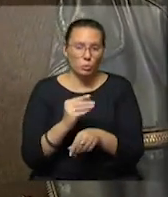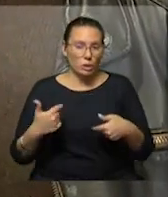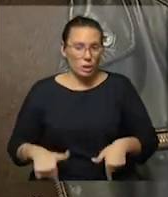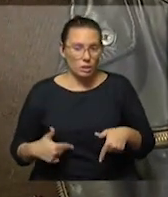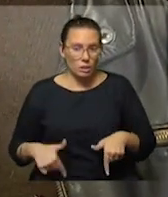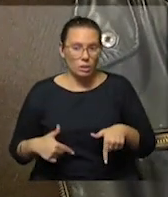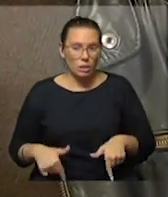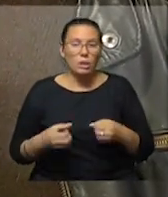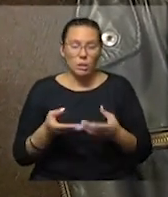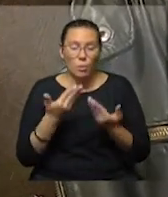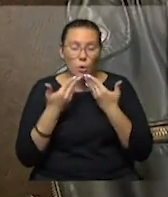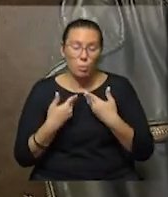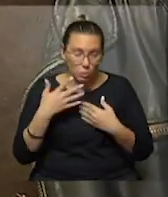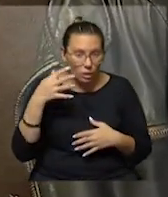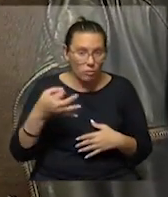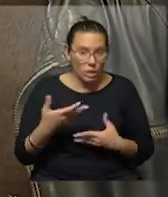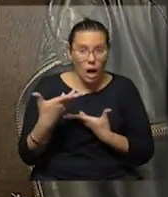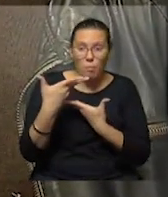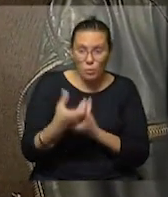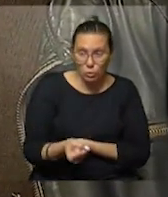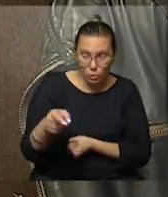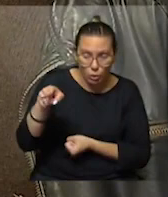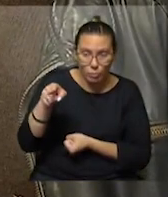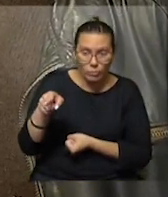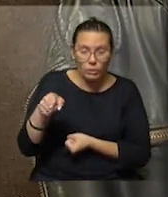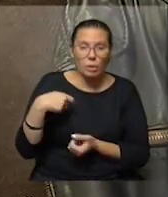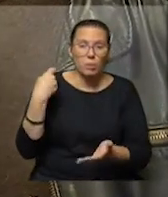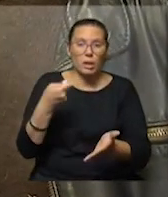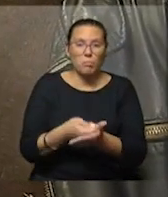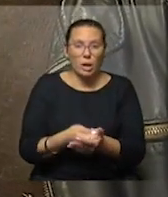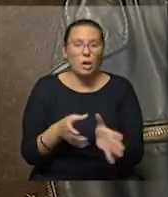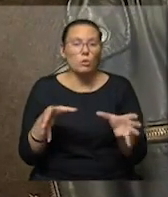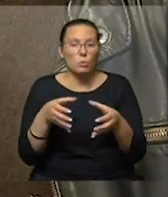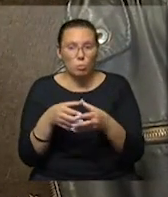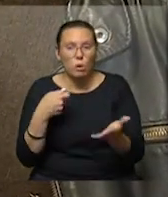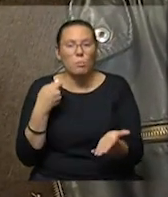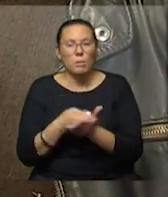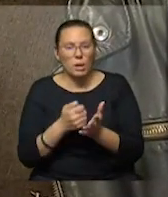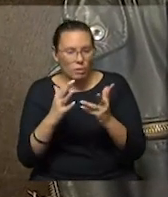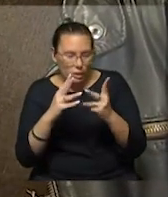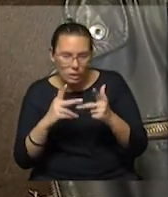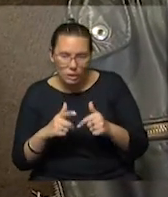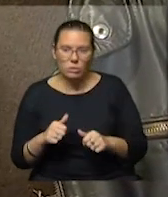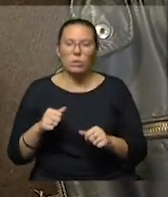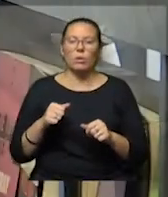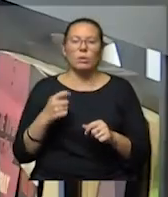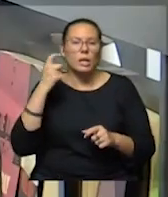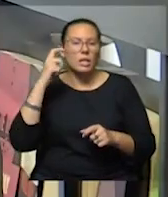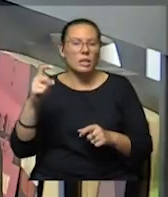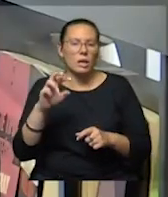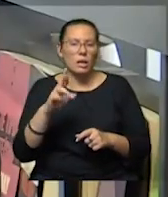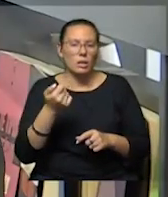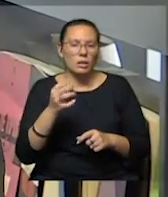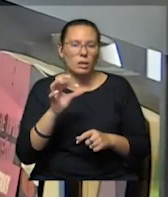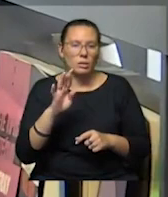Está bueno que lo preguntes porque este en verdad el apoyo que eso nos dan es para pagar las bandas para pagar la logística la idea de rastro